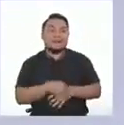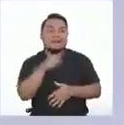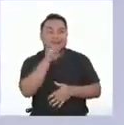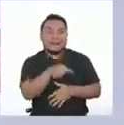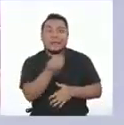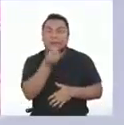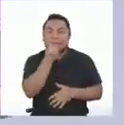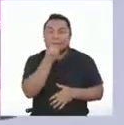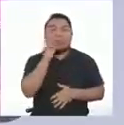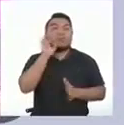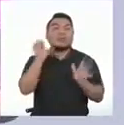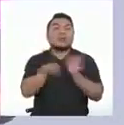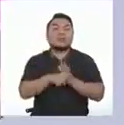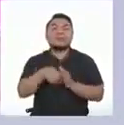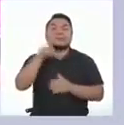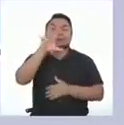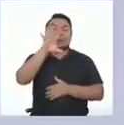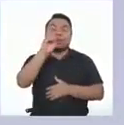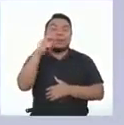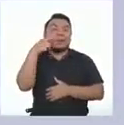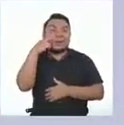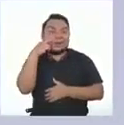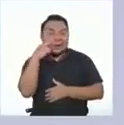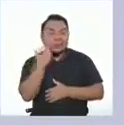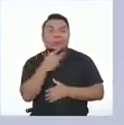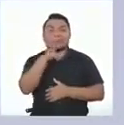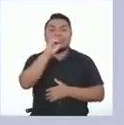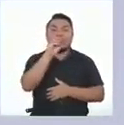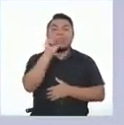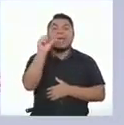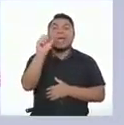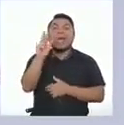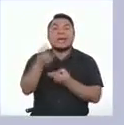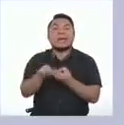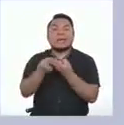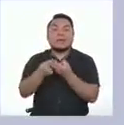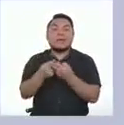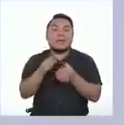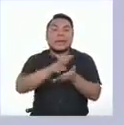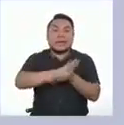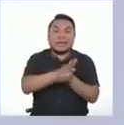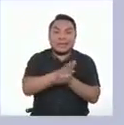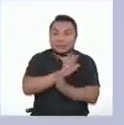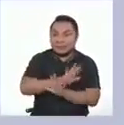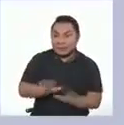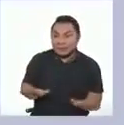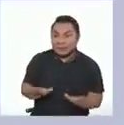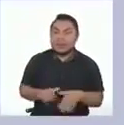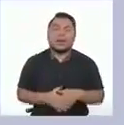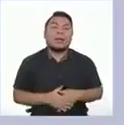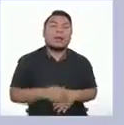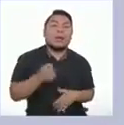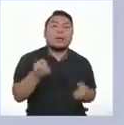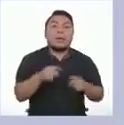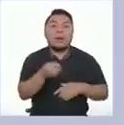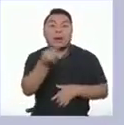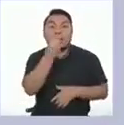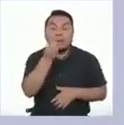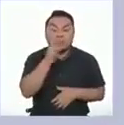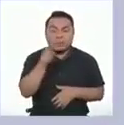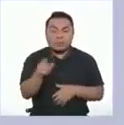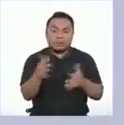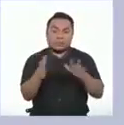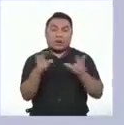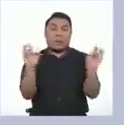suficiente con que coman 50 gramos de carne y 50 gramos de queso y ya está? Cuando hablamos de que un alimento